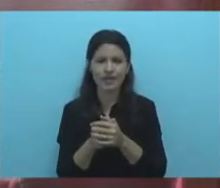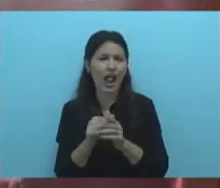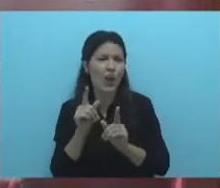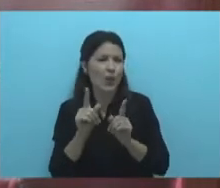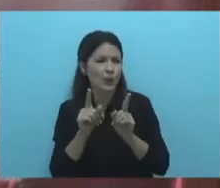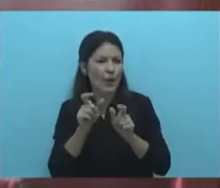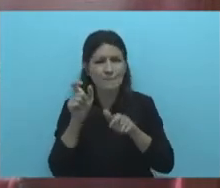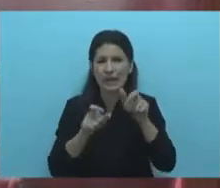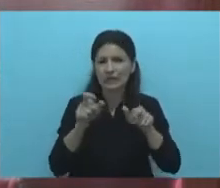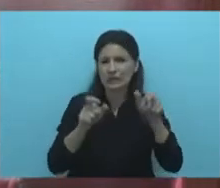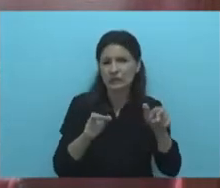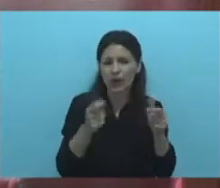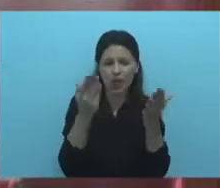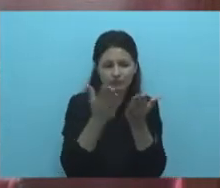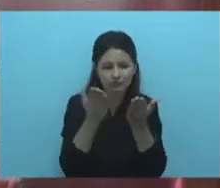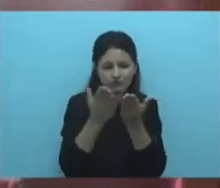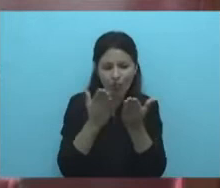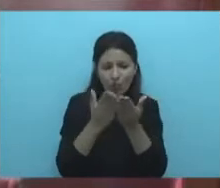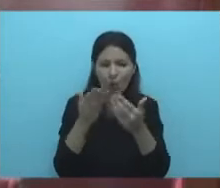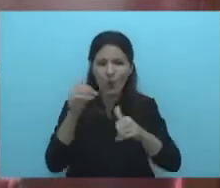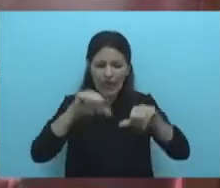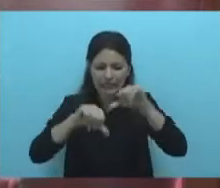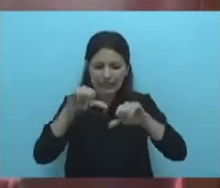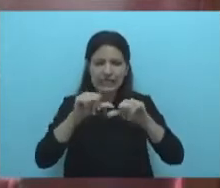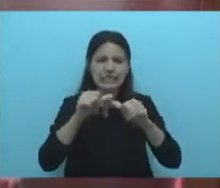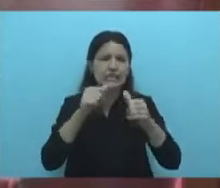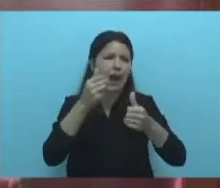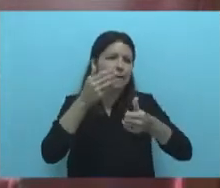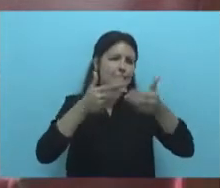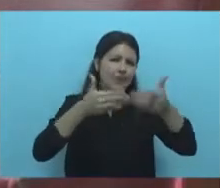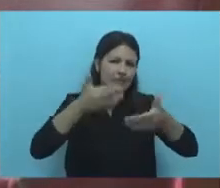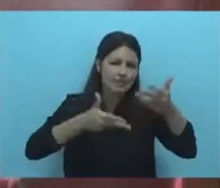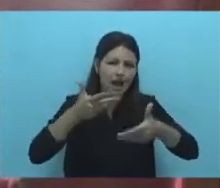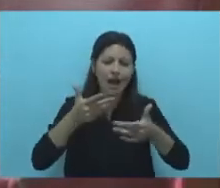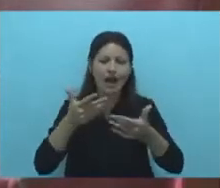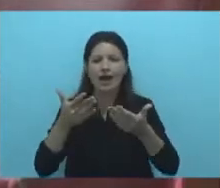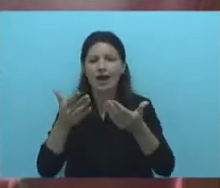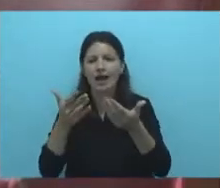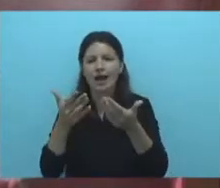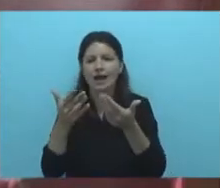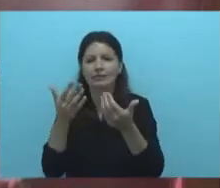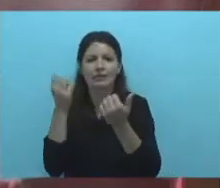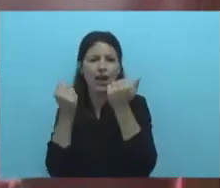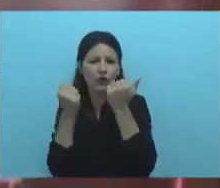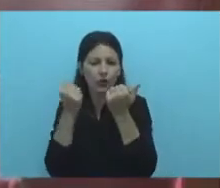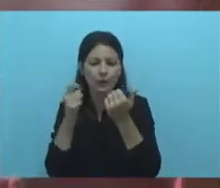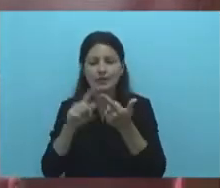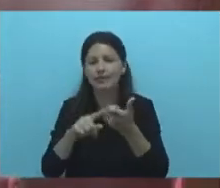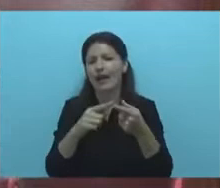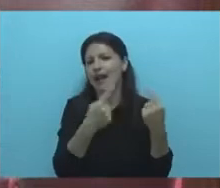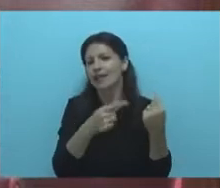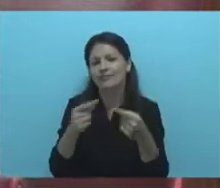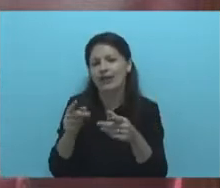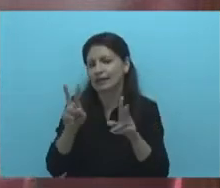a estudiar las ciencias vinculadas a la matemática o a la contabilidad o a la administración de empresas o